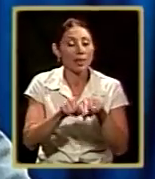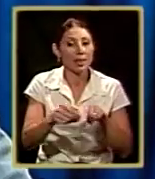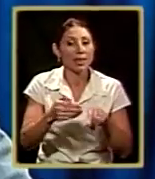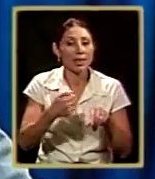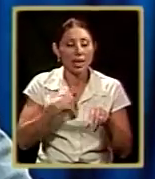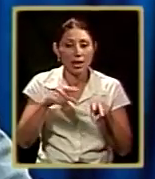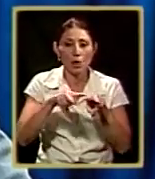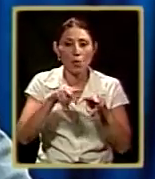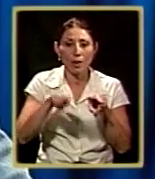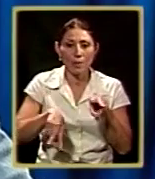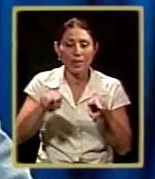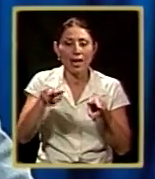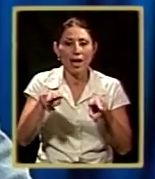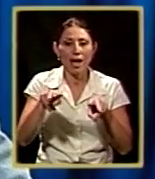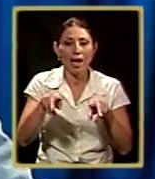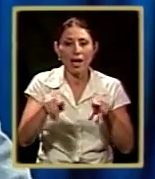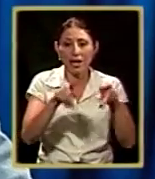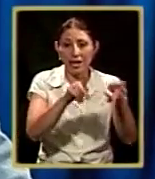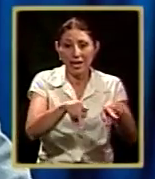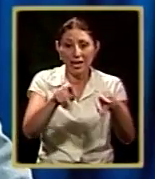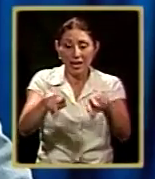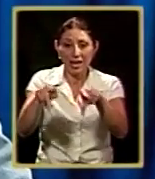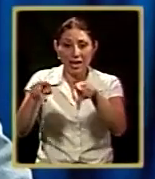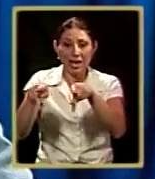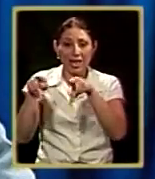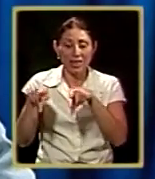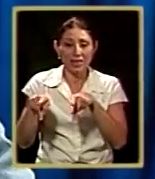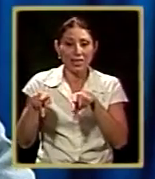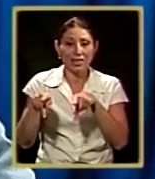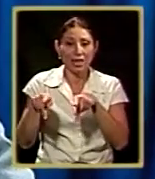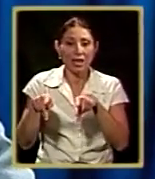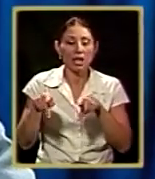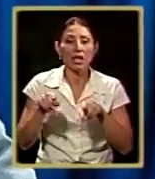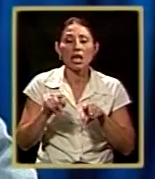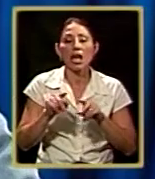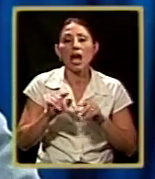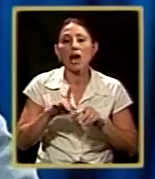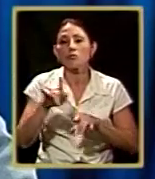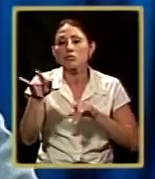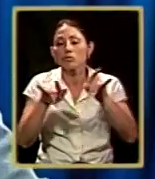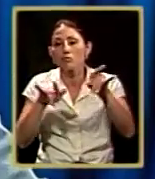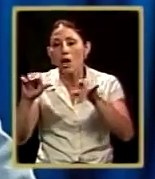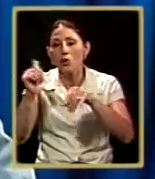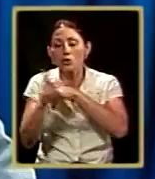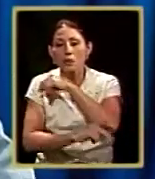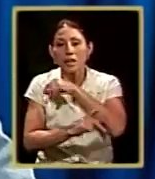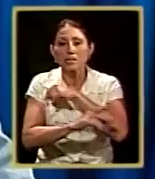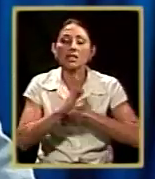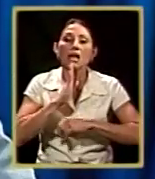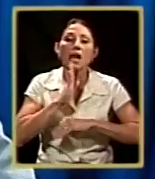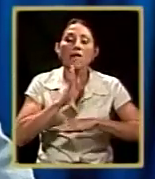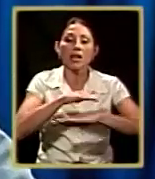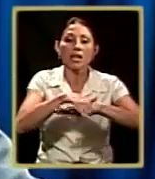gente que ha migrado, entonces que habla inglés y que ahora que ve que la situación del país está empezando a